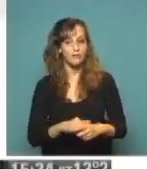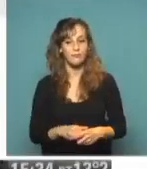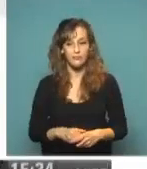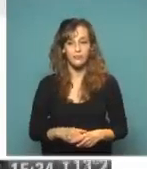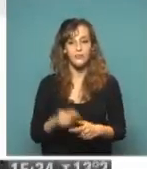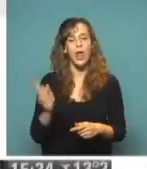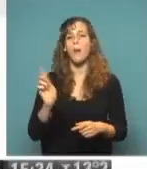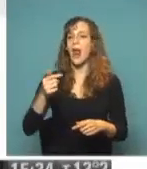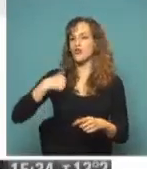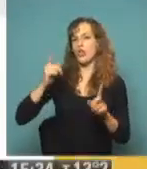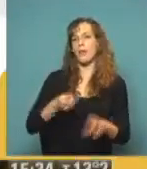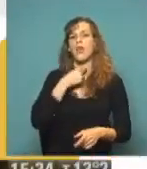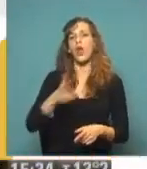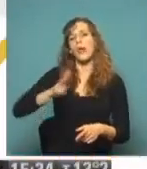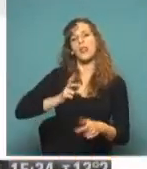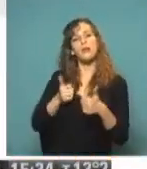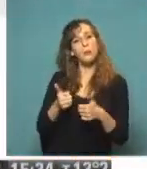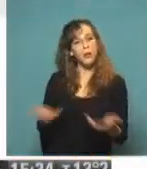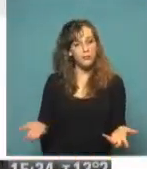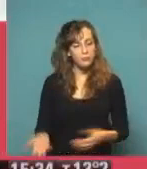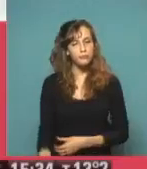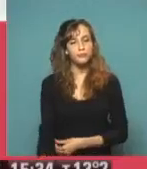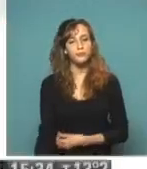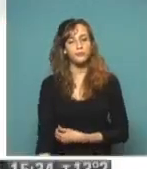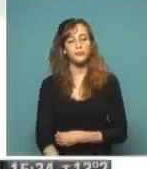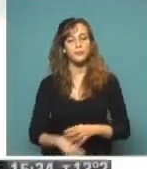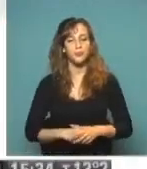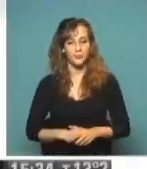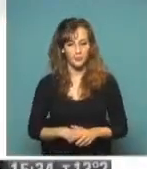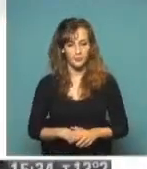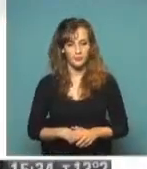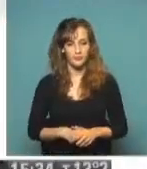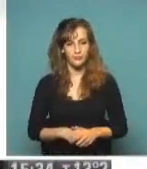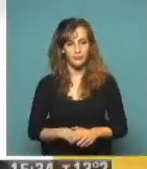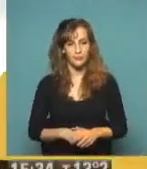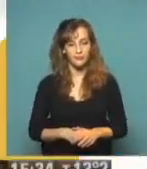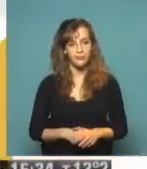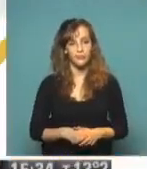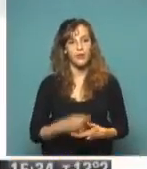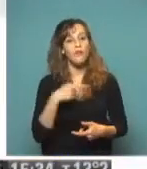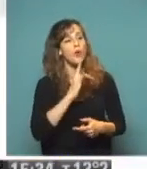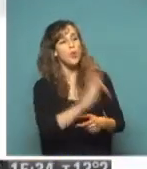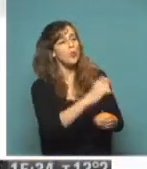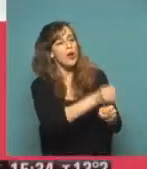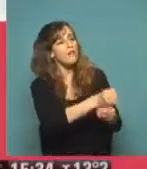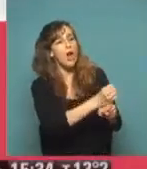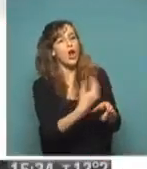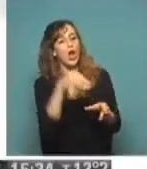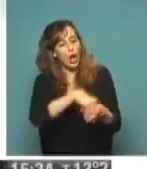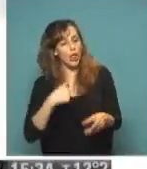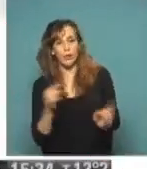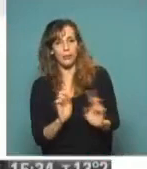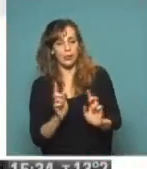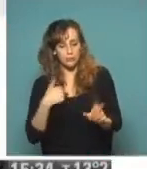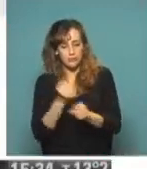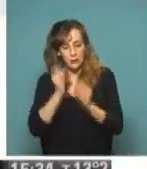¿Por qué? No vale, no digas nada hasta que terminemos. Conte. Bueno. Conte, a lo suyo. Ay, yo estoy desarrollando mis habilidades. A